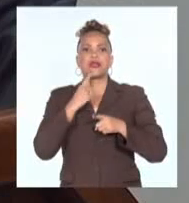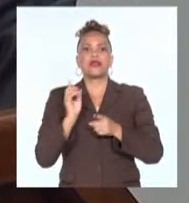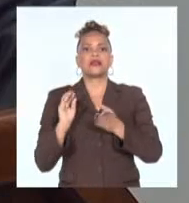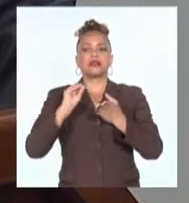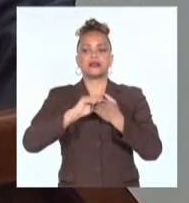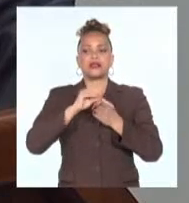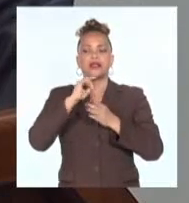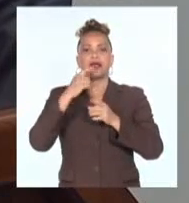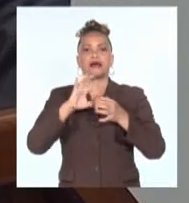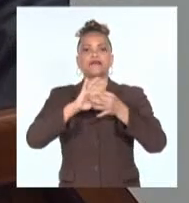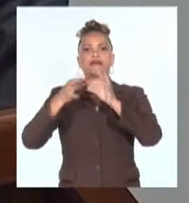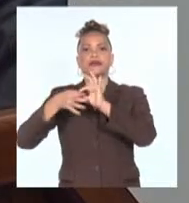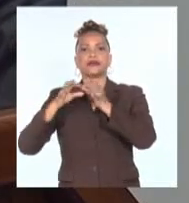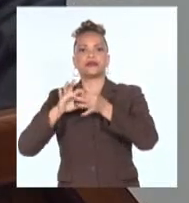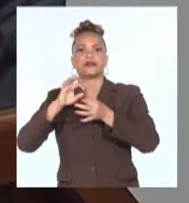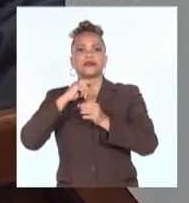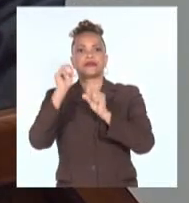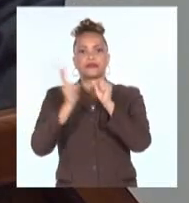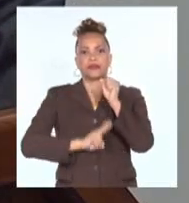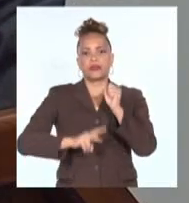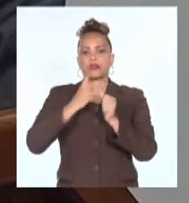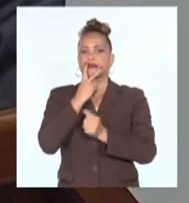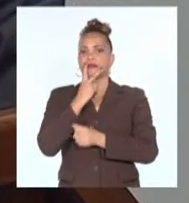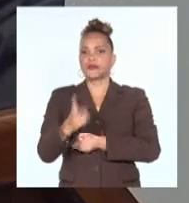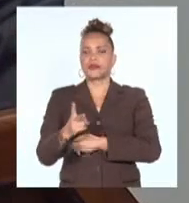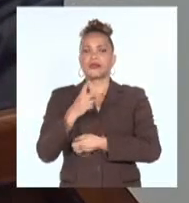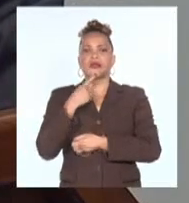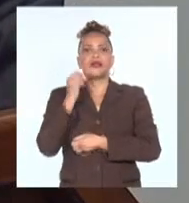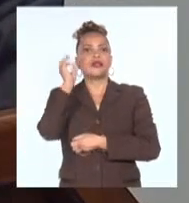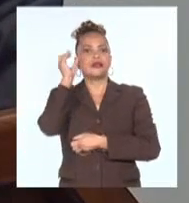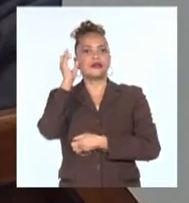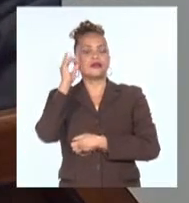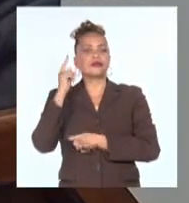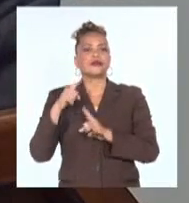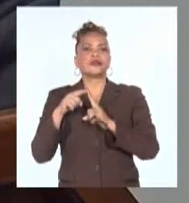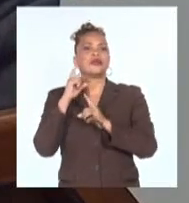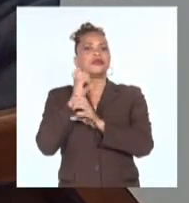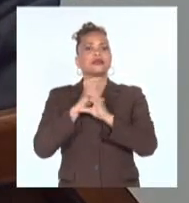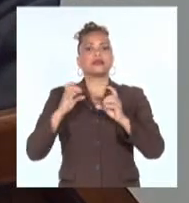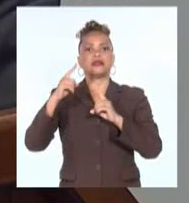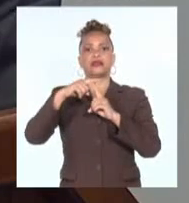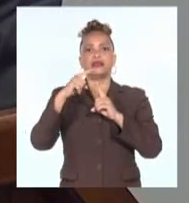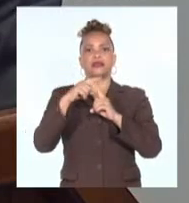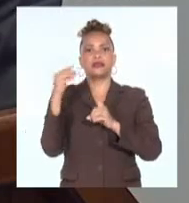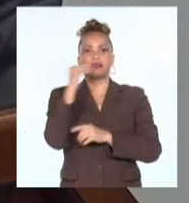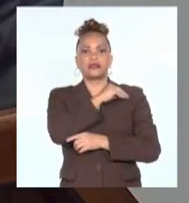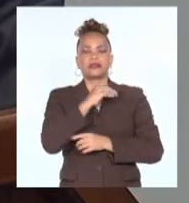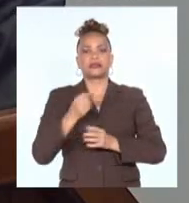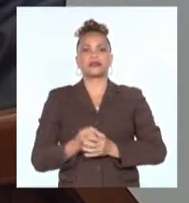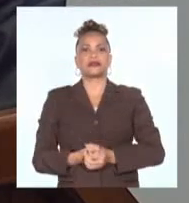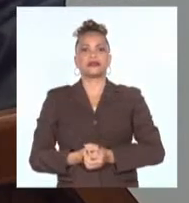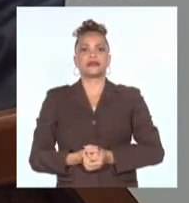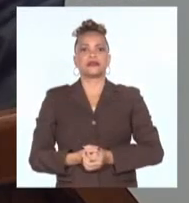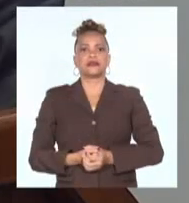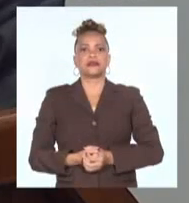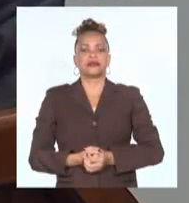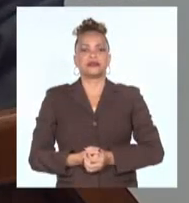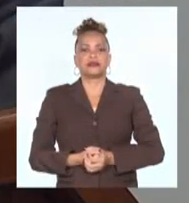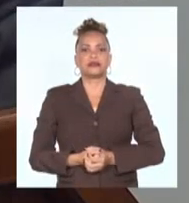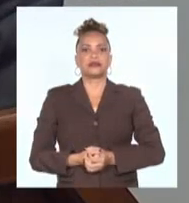valor, prestar atención a la innovación de la ciencia y tecnología, abordar las problemáticas con sólidas respuestas de